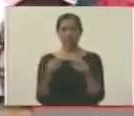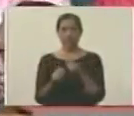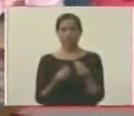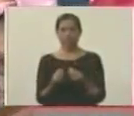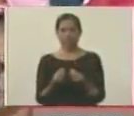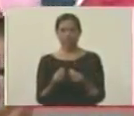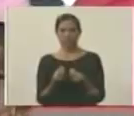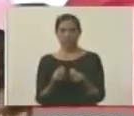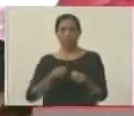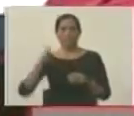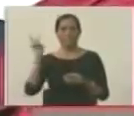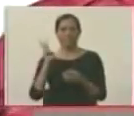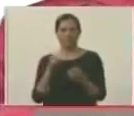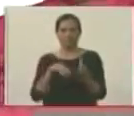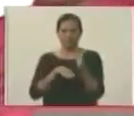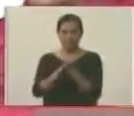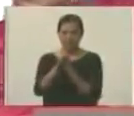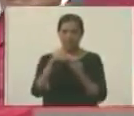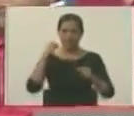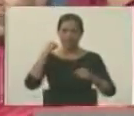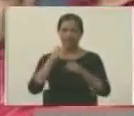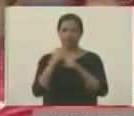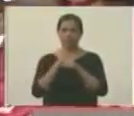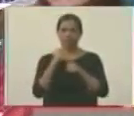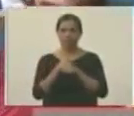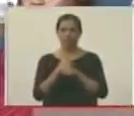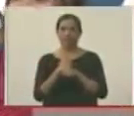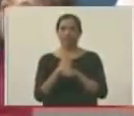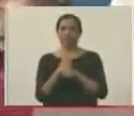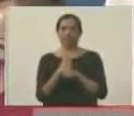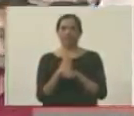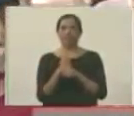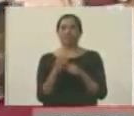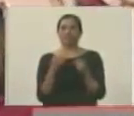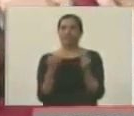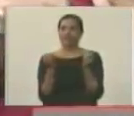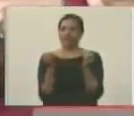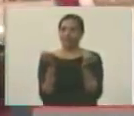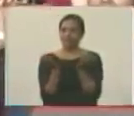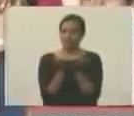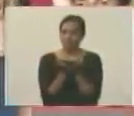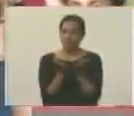sale a estudiar, a trabajar. Venezuela sale a hacer la vida.